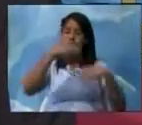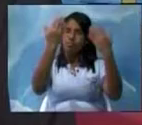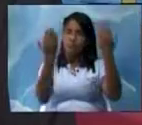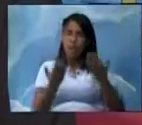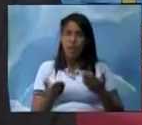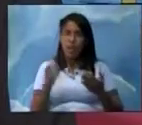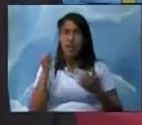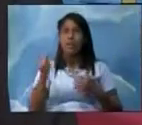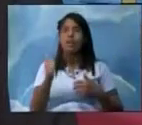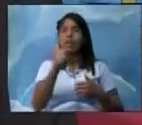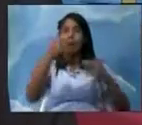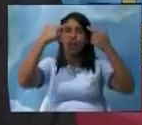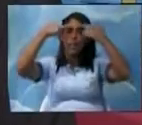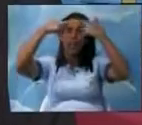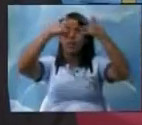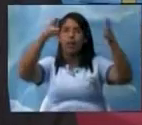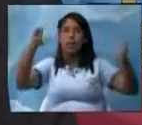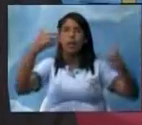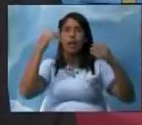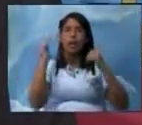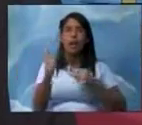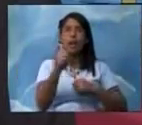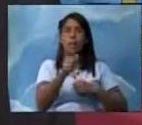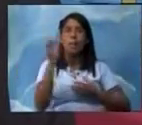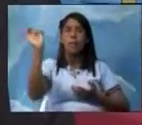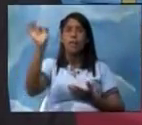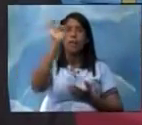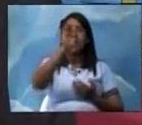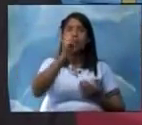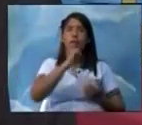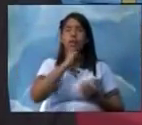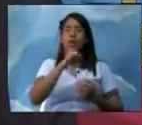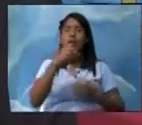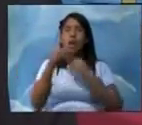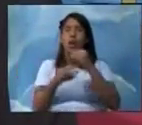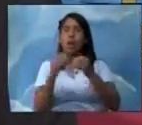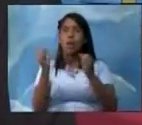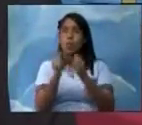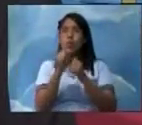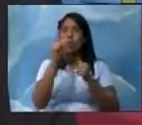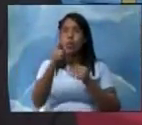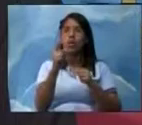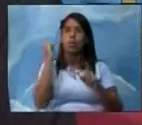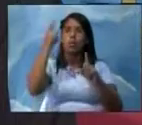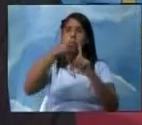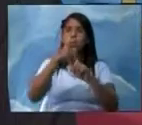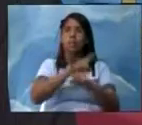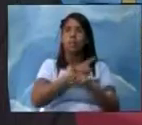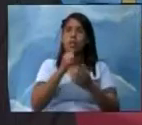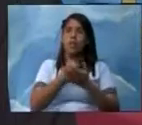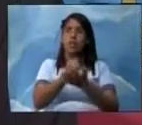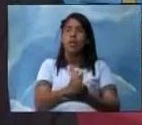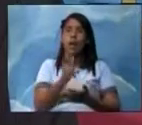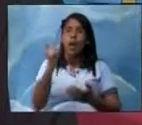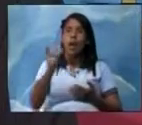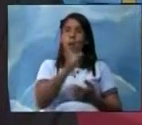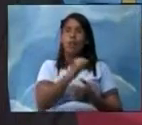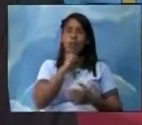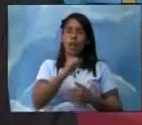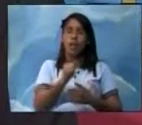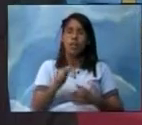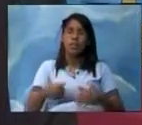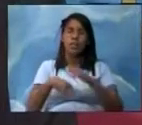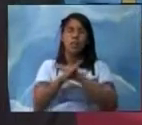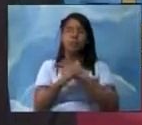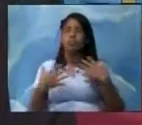dado y cada revelación cada predicación ación que hagamos con el propósito de ayudar a alguien y haya